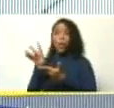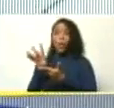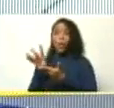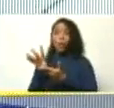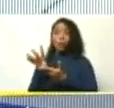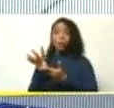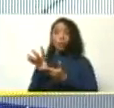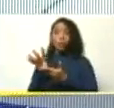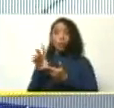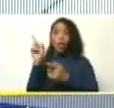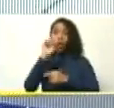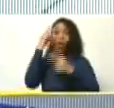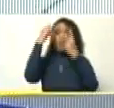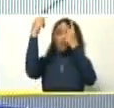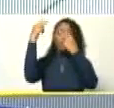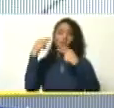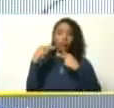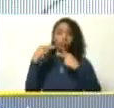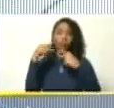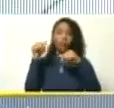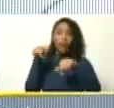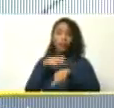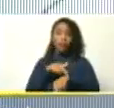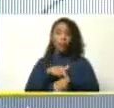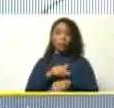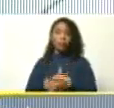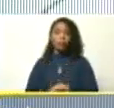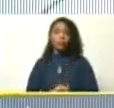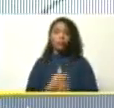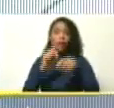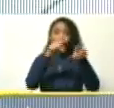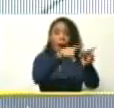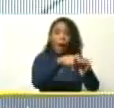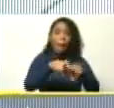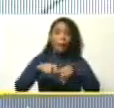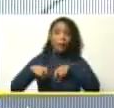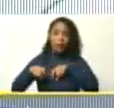e invisibilizados de la víspera. Campesinos a caballo,